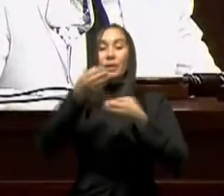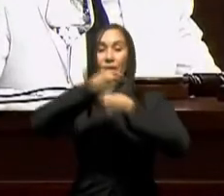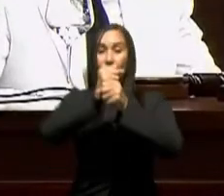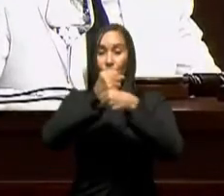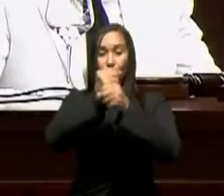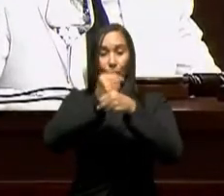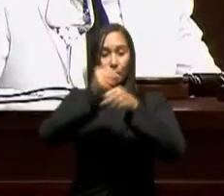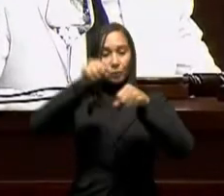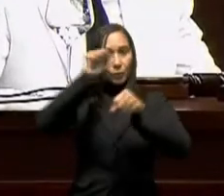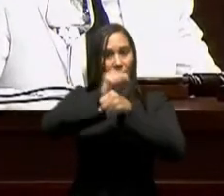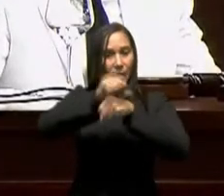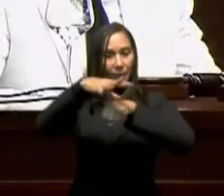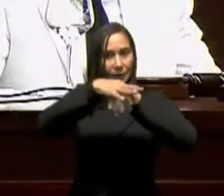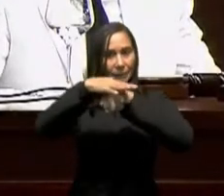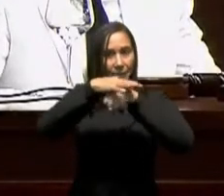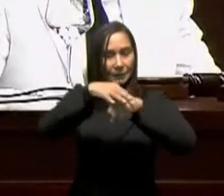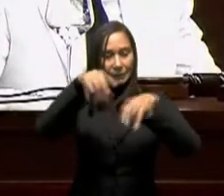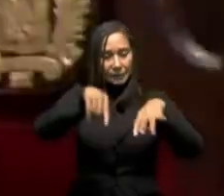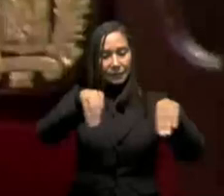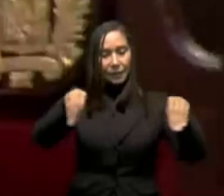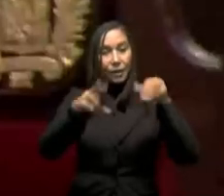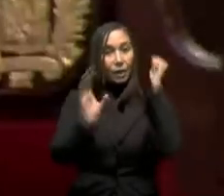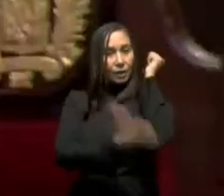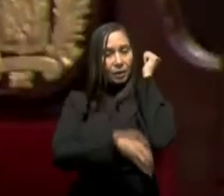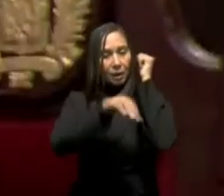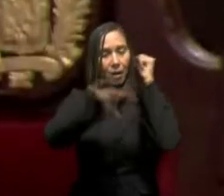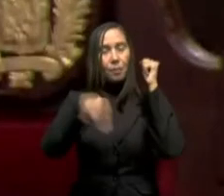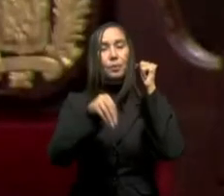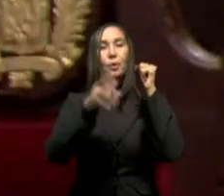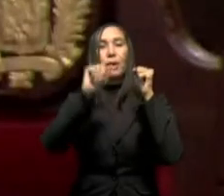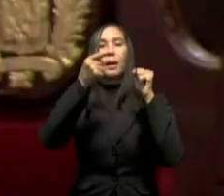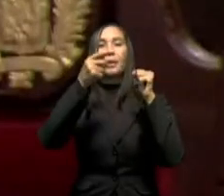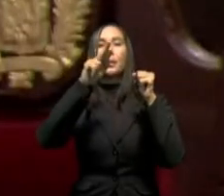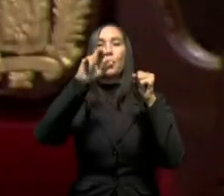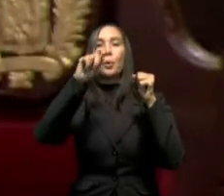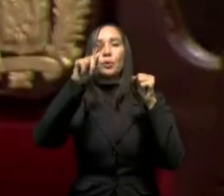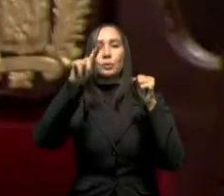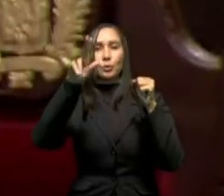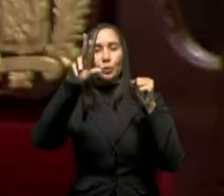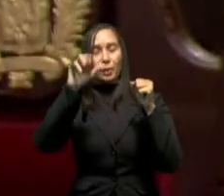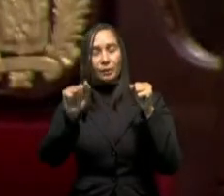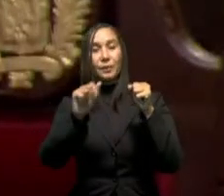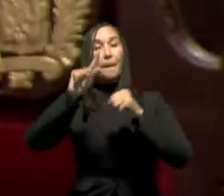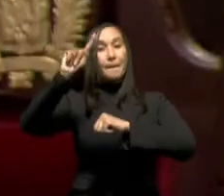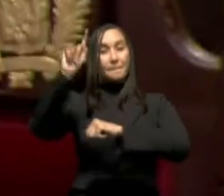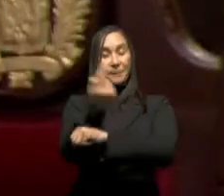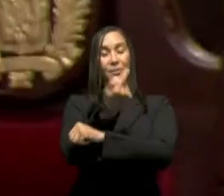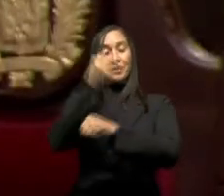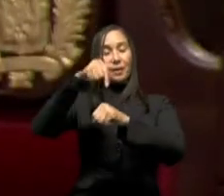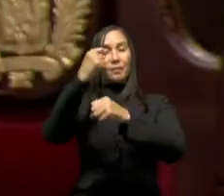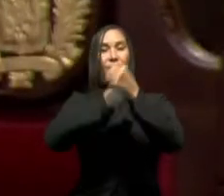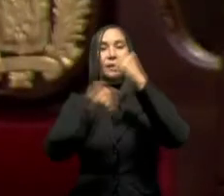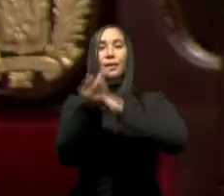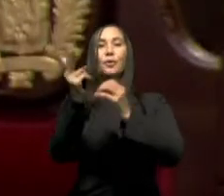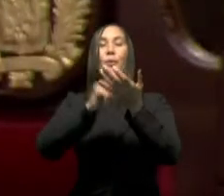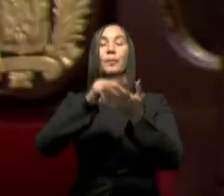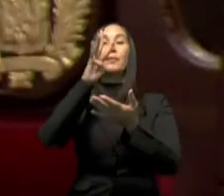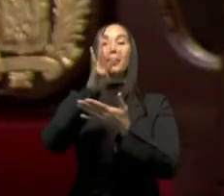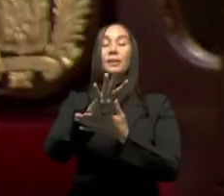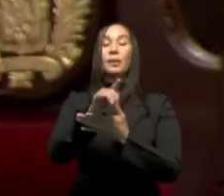nuestros productores de acuerdo con el departamento de agricultura de los Estados Unidos por primera vez en el presente año